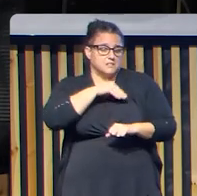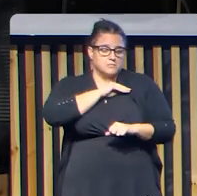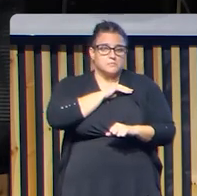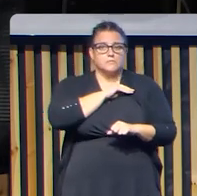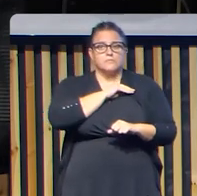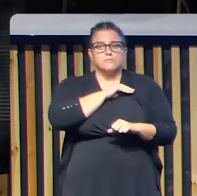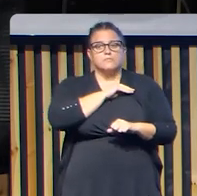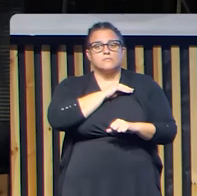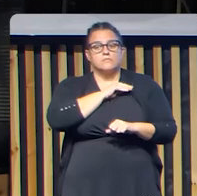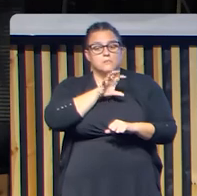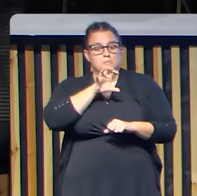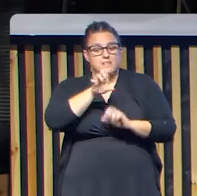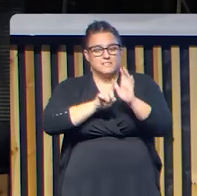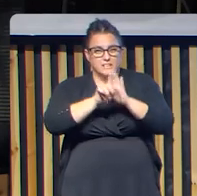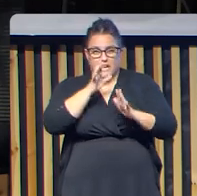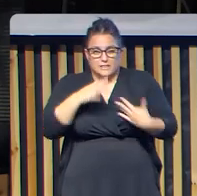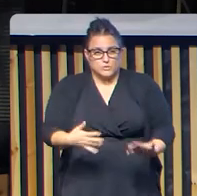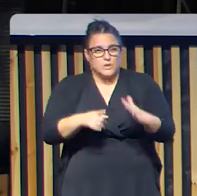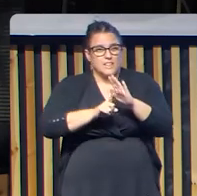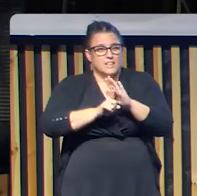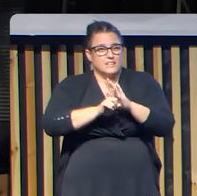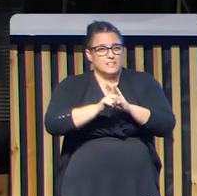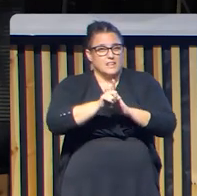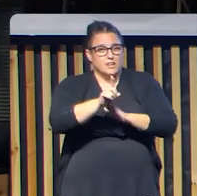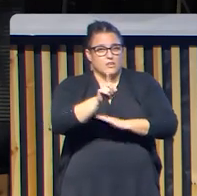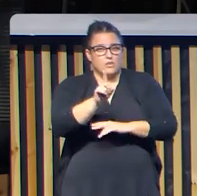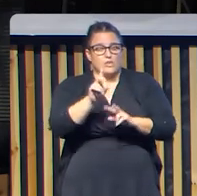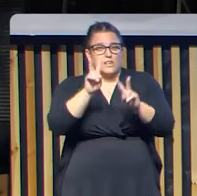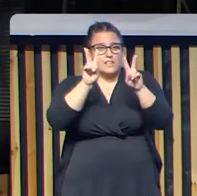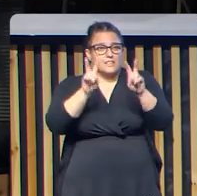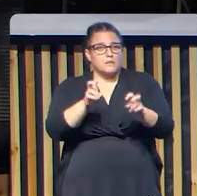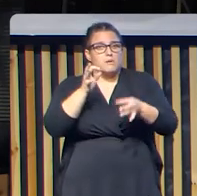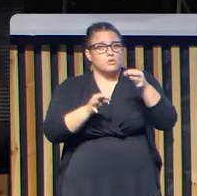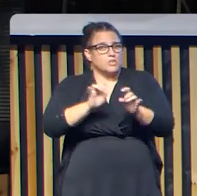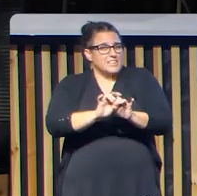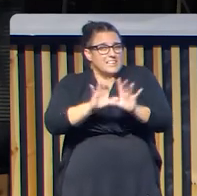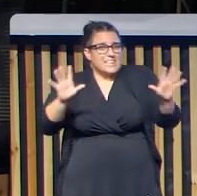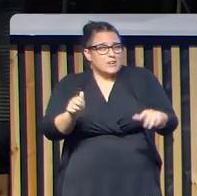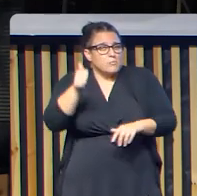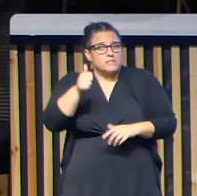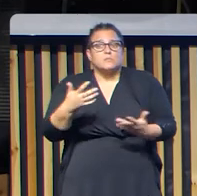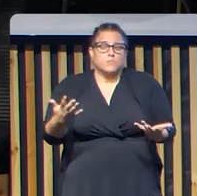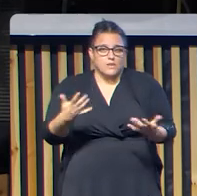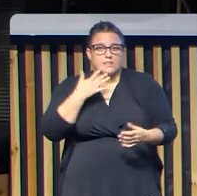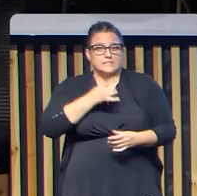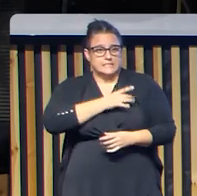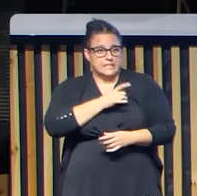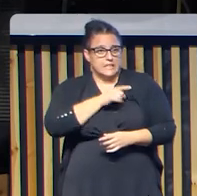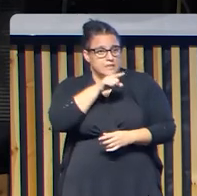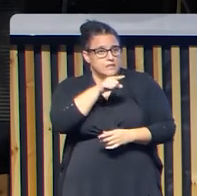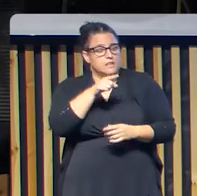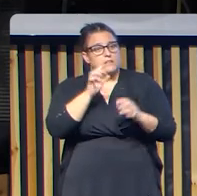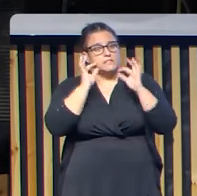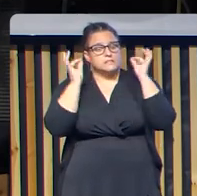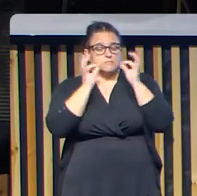toda la clarificación de la justicia es chile que lo está apoyando Además desde el senado el